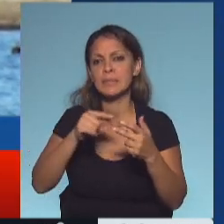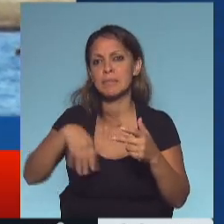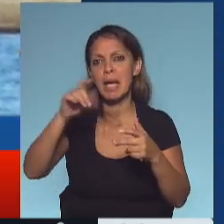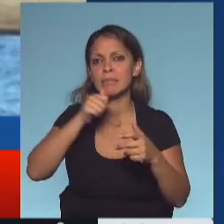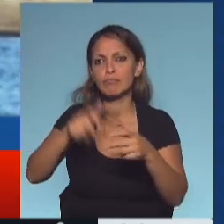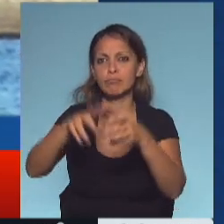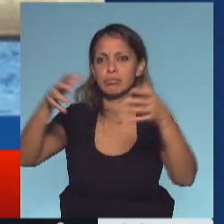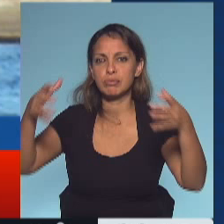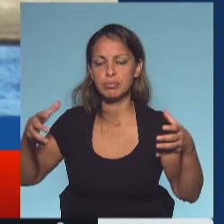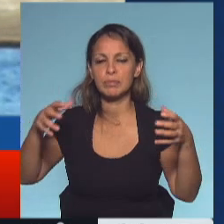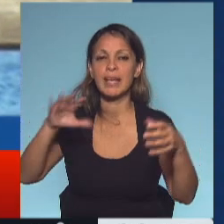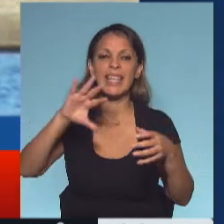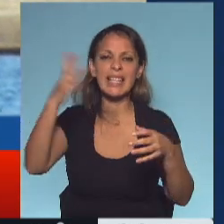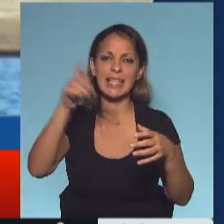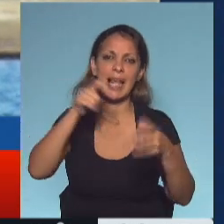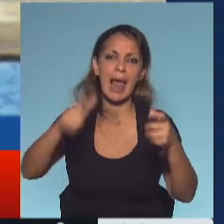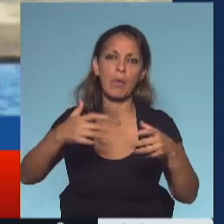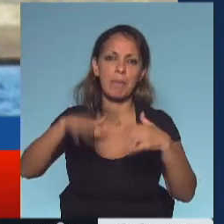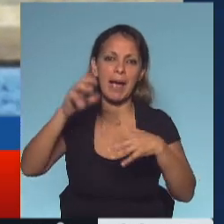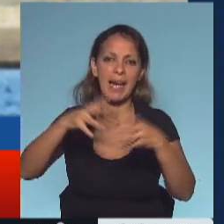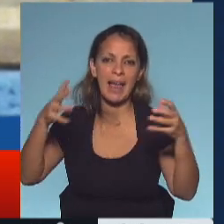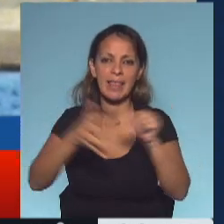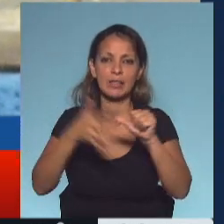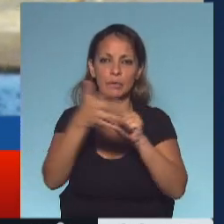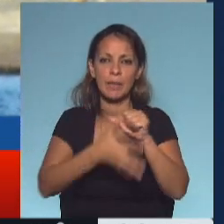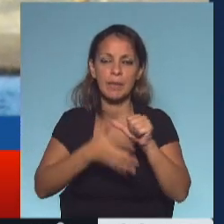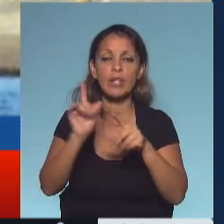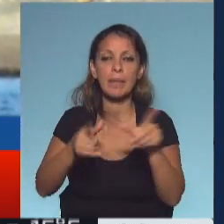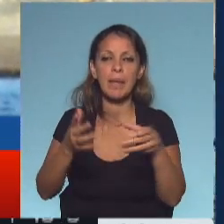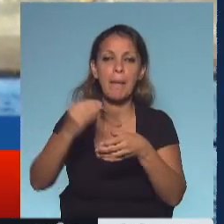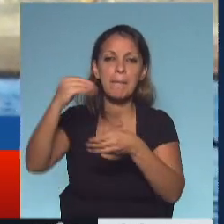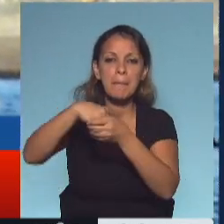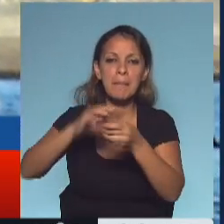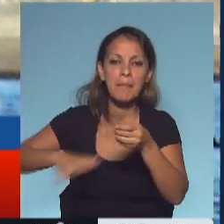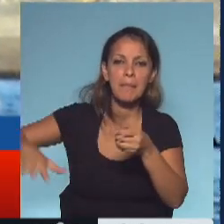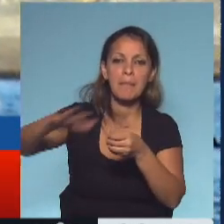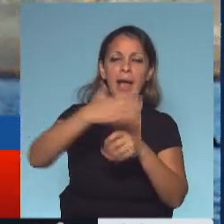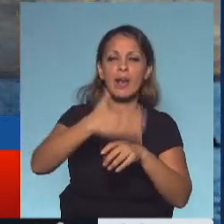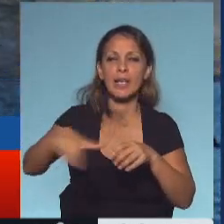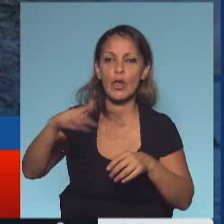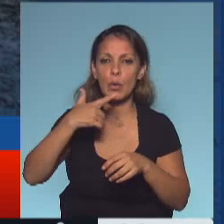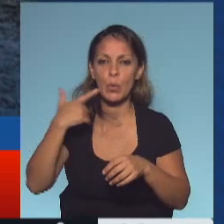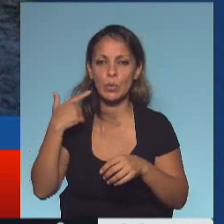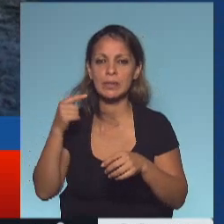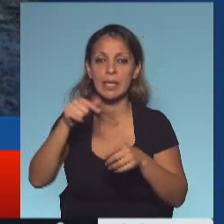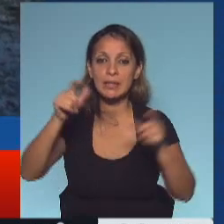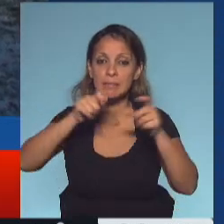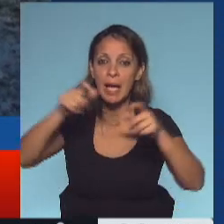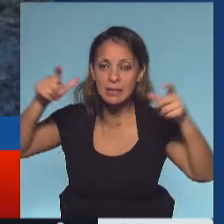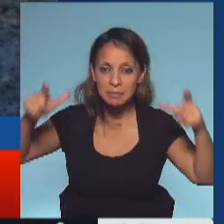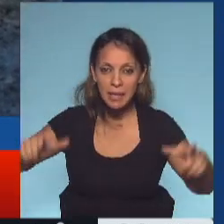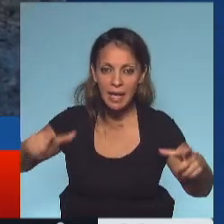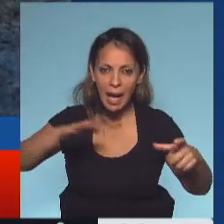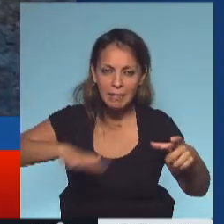Argentina y la quinta más grande de Sudamérica, y de los bañados del Río Dulce. Es un enorme espejo de agua de salinidad,